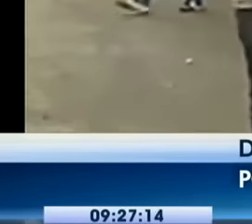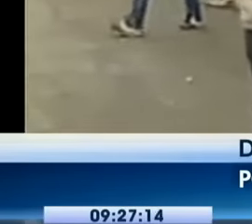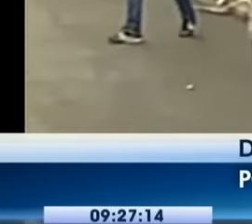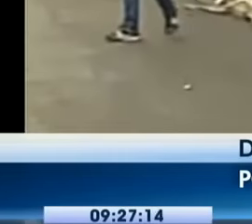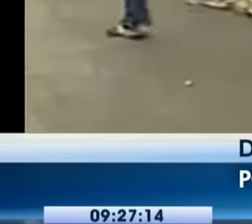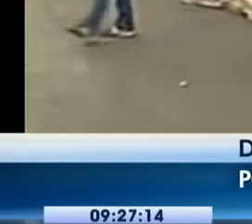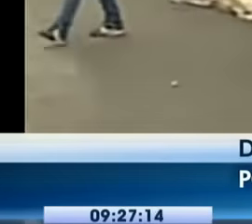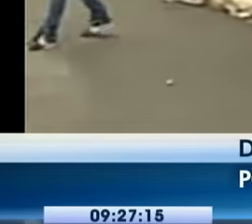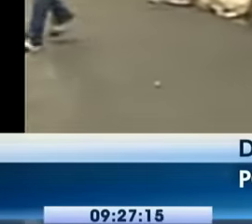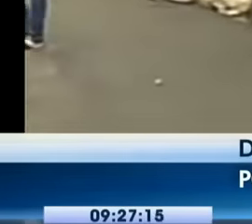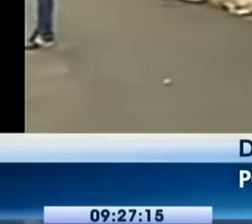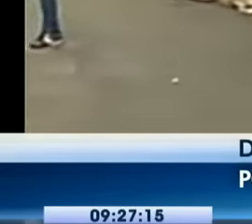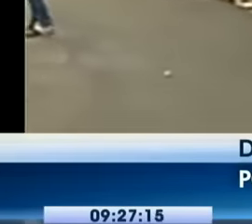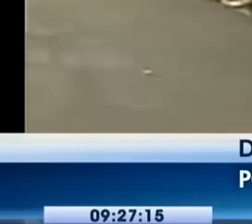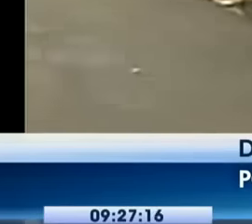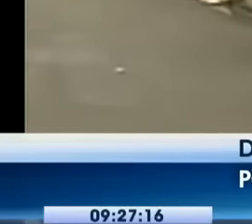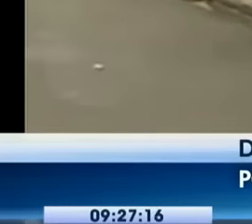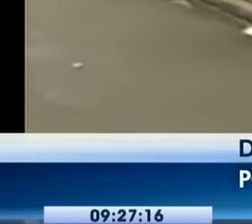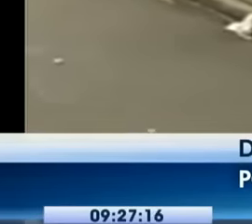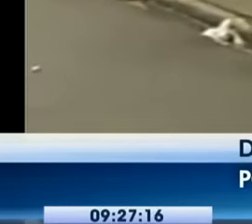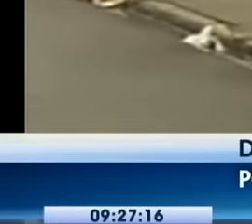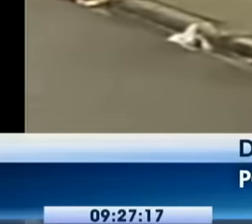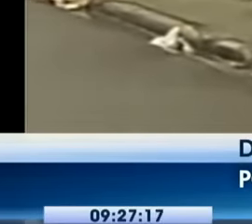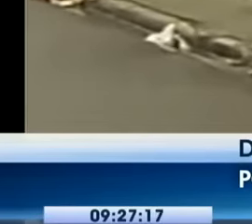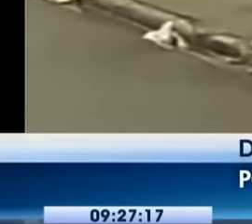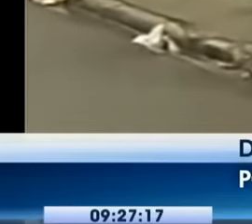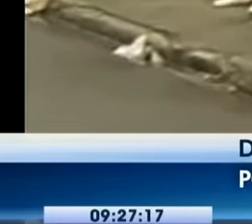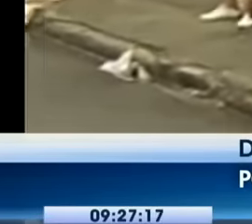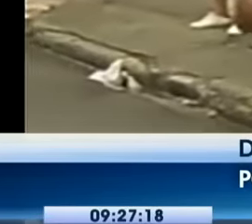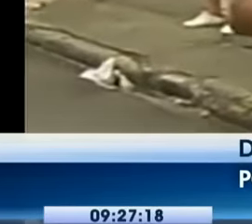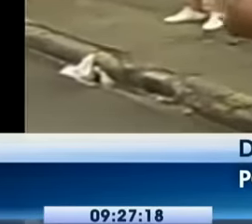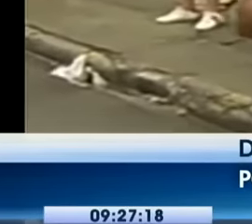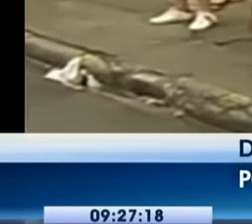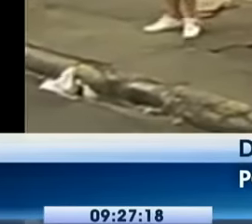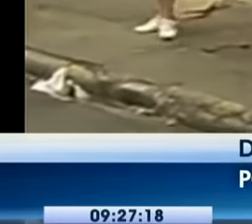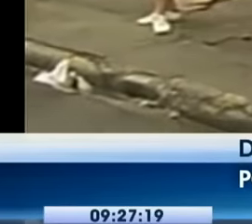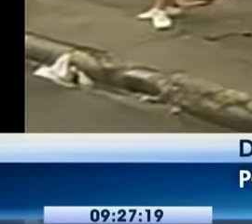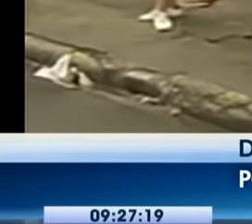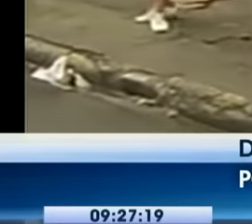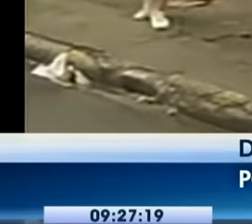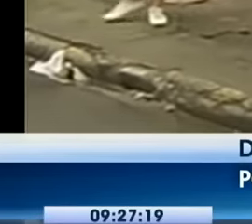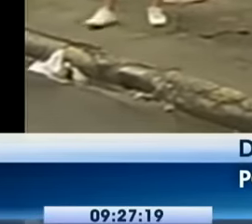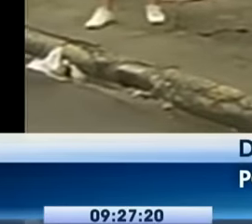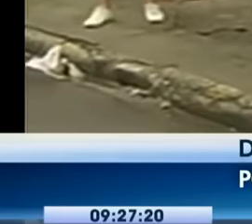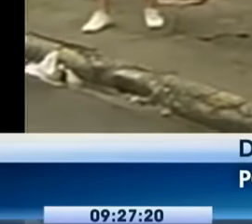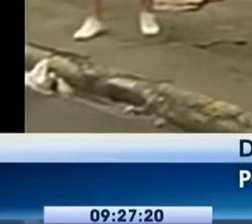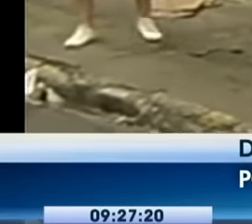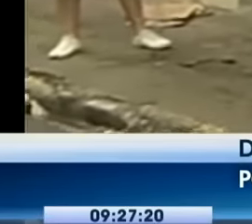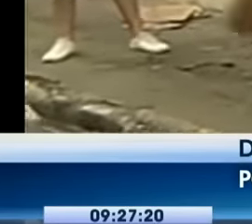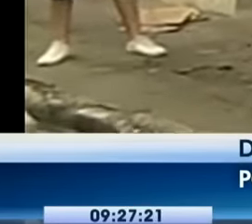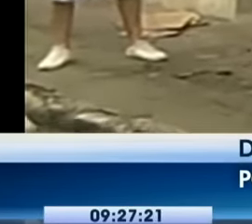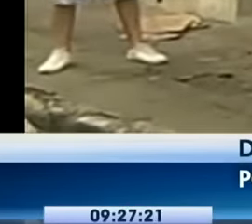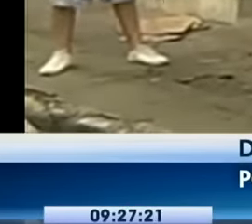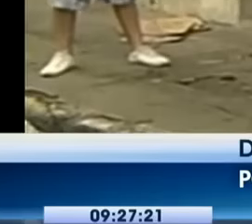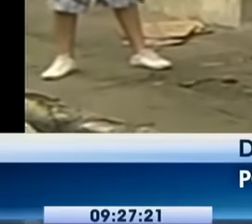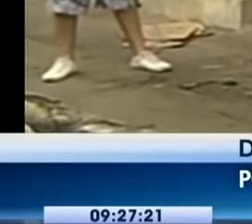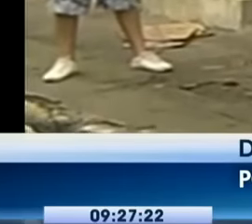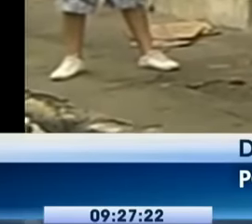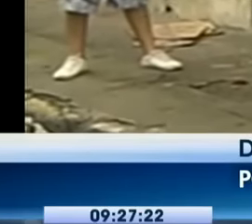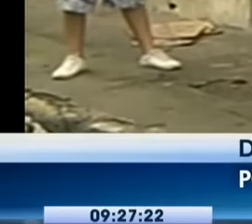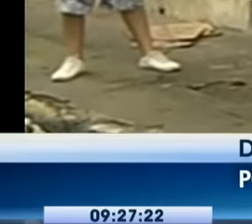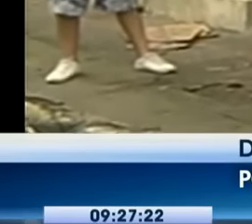la conocida Zona Cero. Esto es lo que nosotros podemos informarles hasta el momento, el detalle de cómo se está viviendo en la